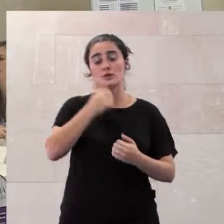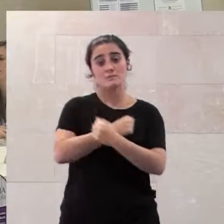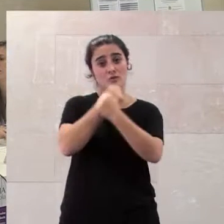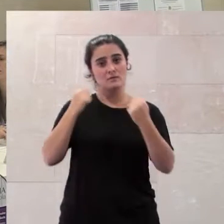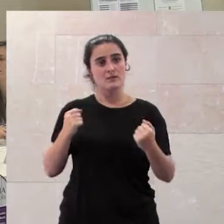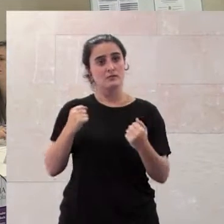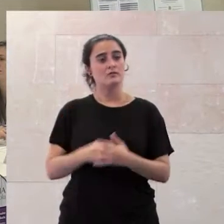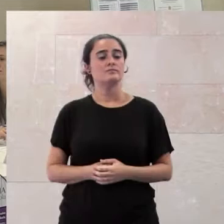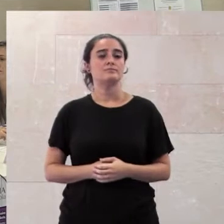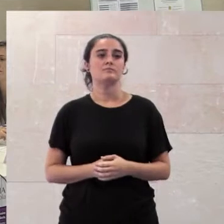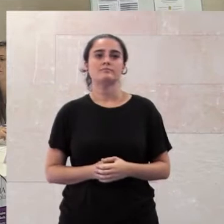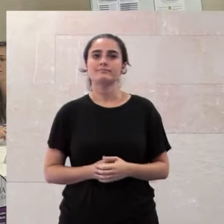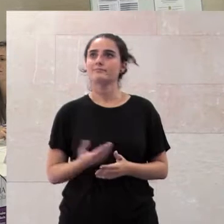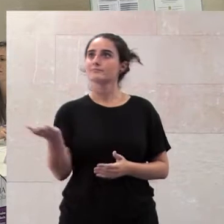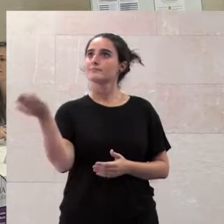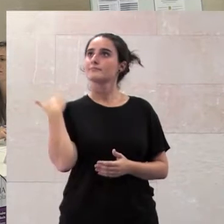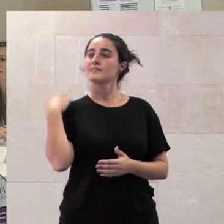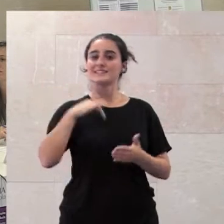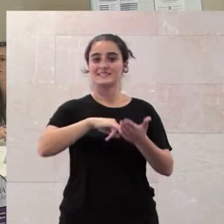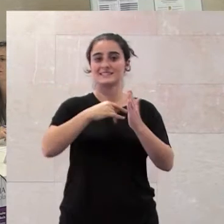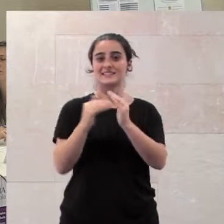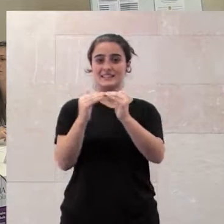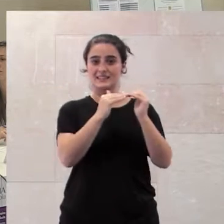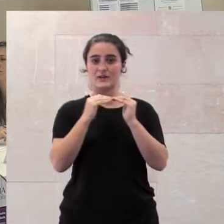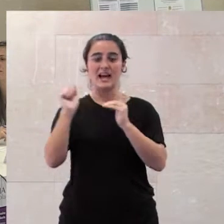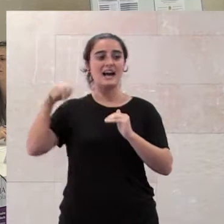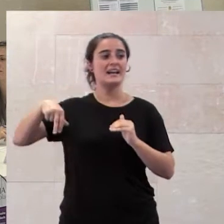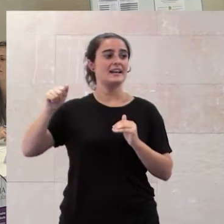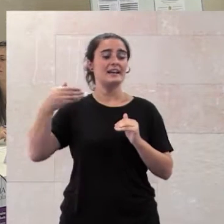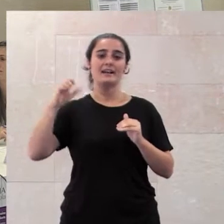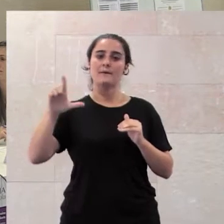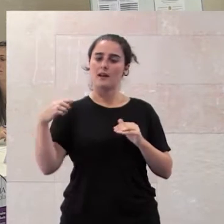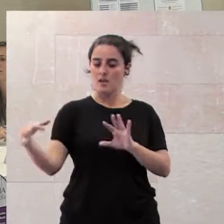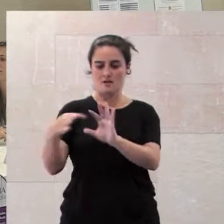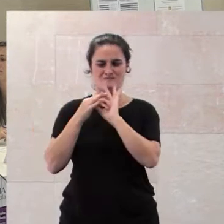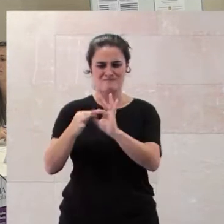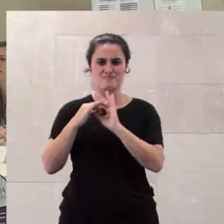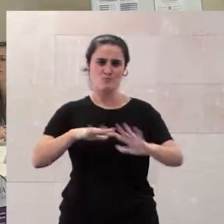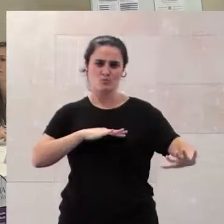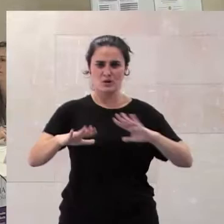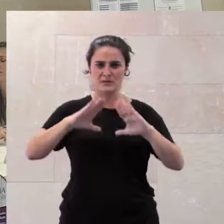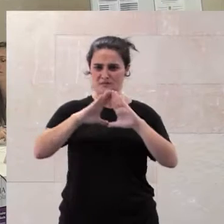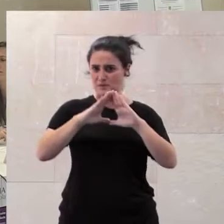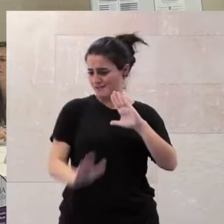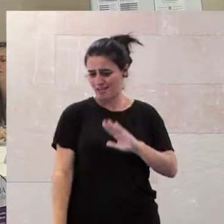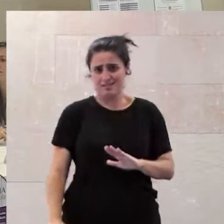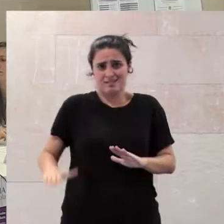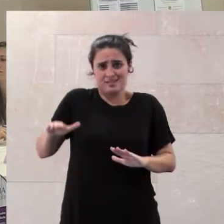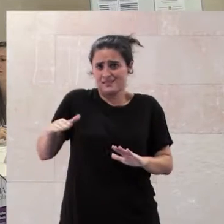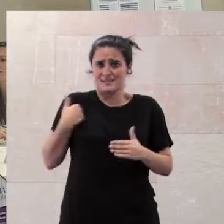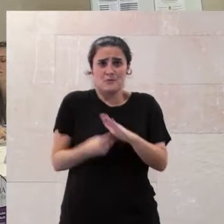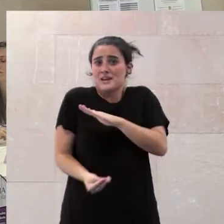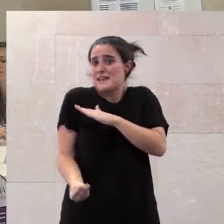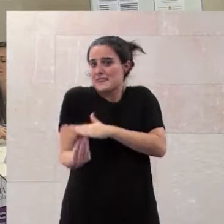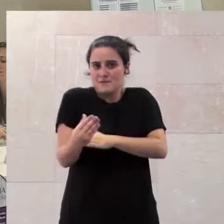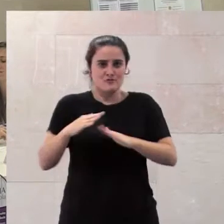es casual que en ese momento entraba una técnica de igualdad, Anabel Sanz, totalmente vinculada al movimiento feminista desde pequeña, vamos, de nacimiento,